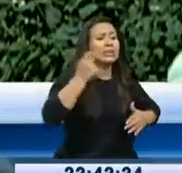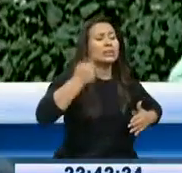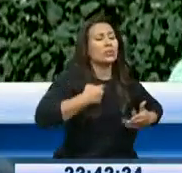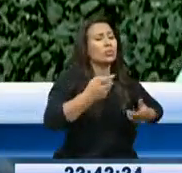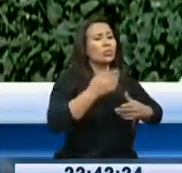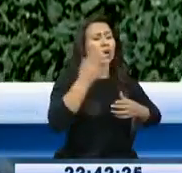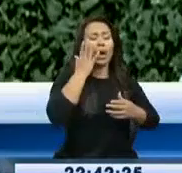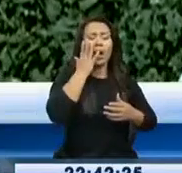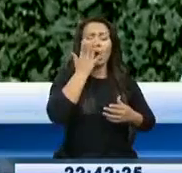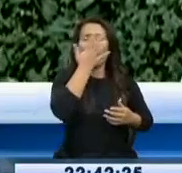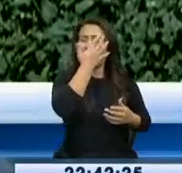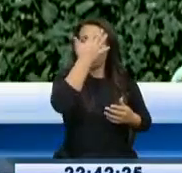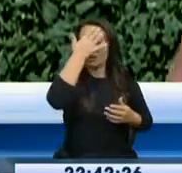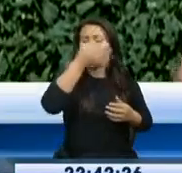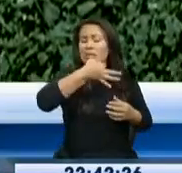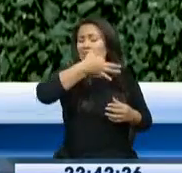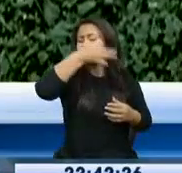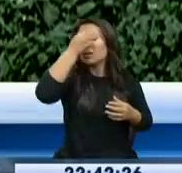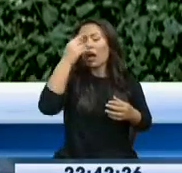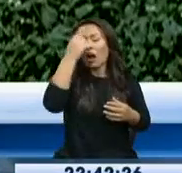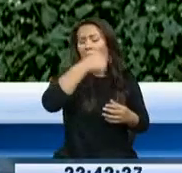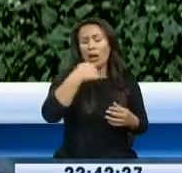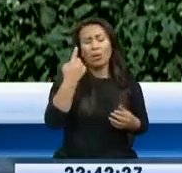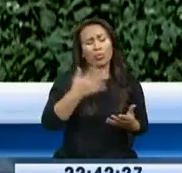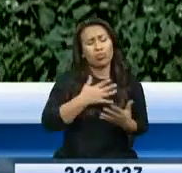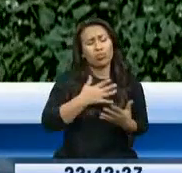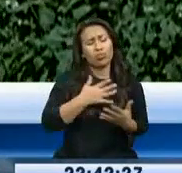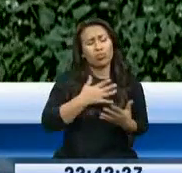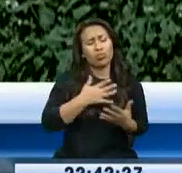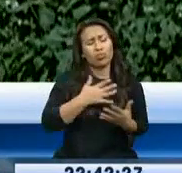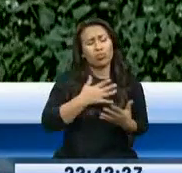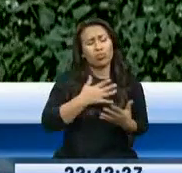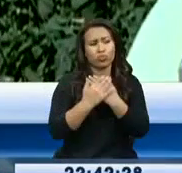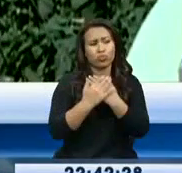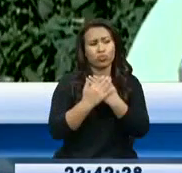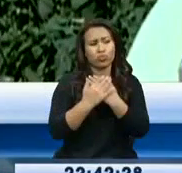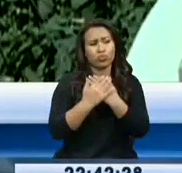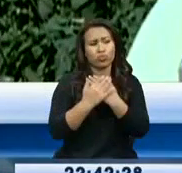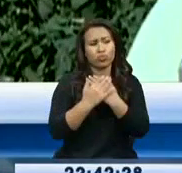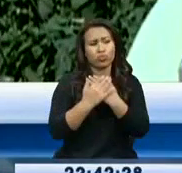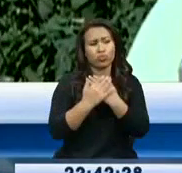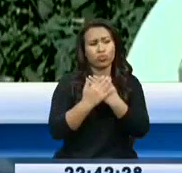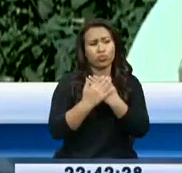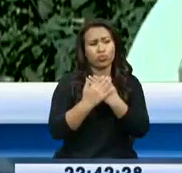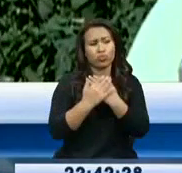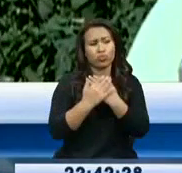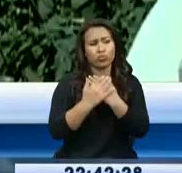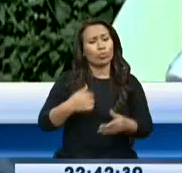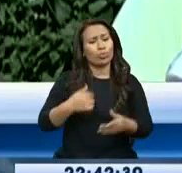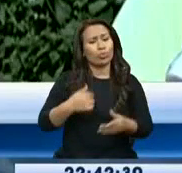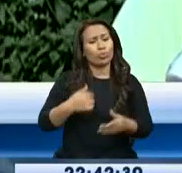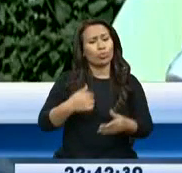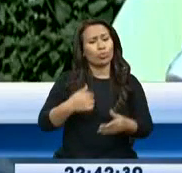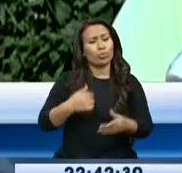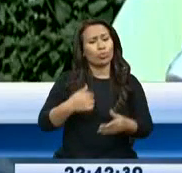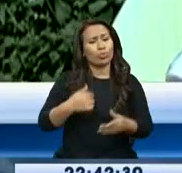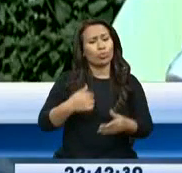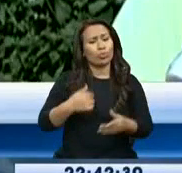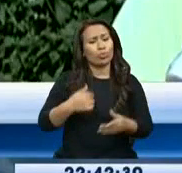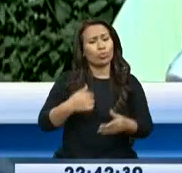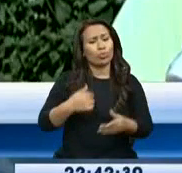Estaba quemada toda, esa su carita, sus brazos. Y yo me sentí impotente, no puedo darle